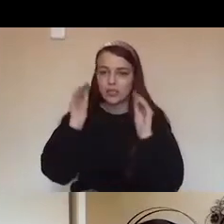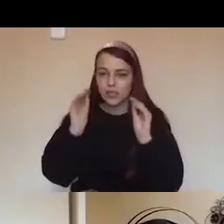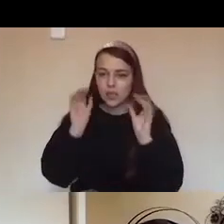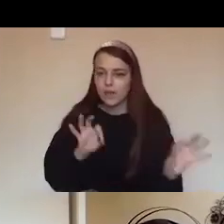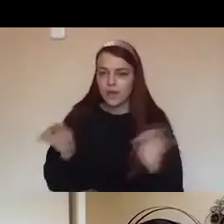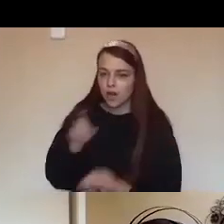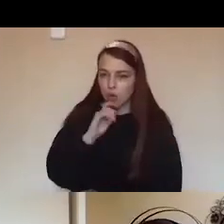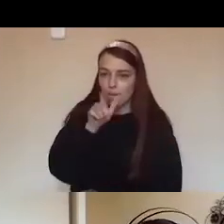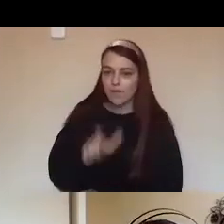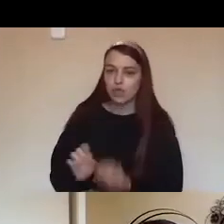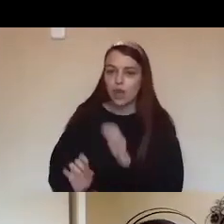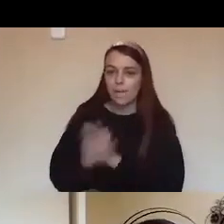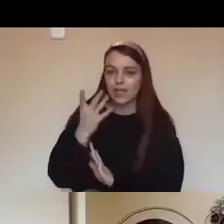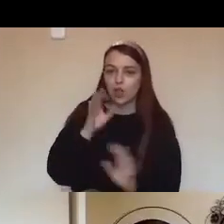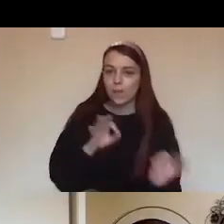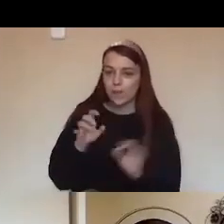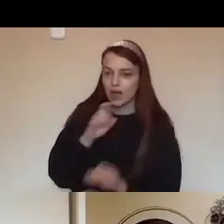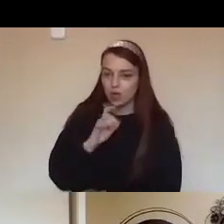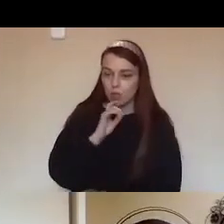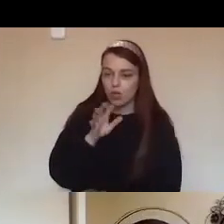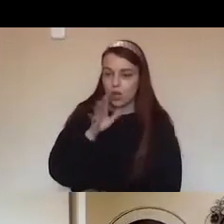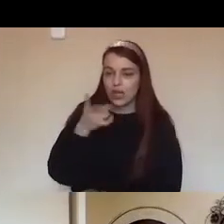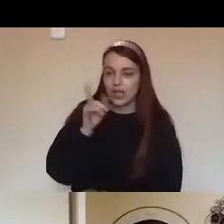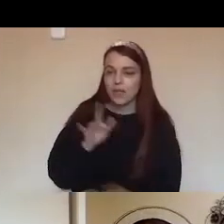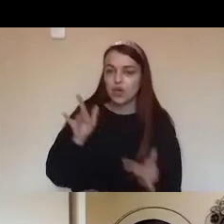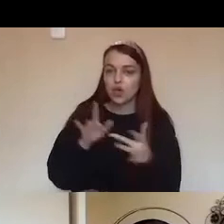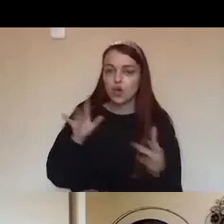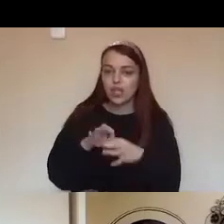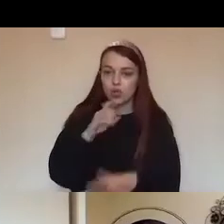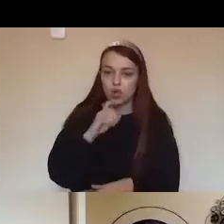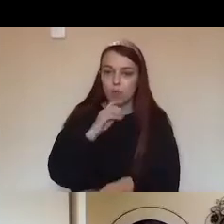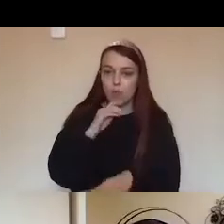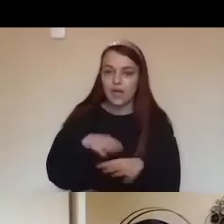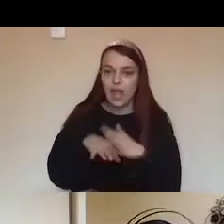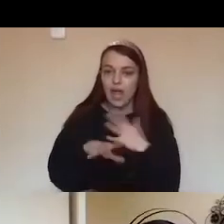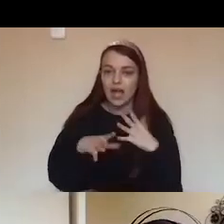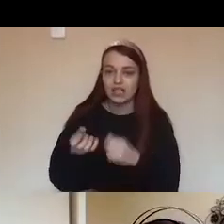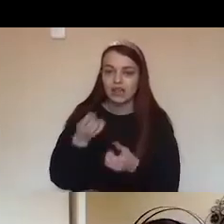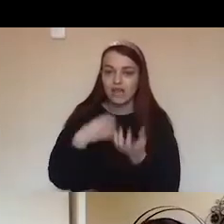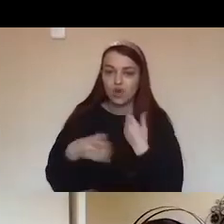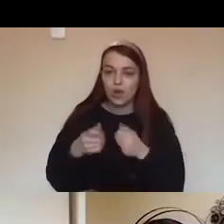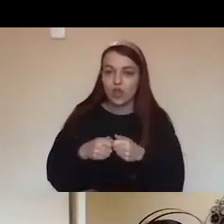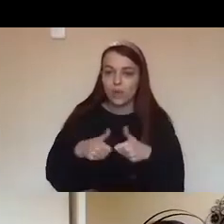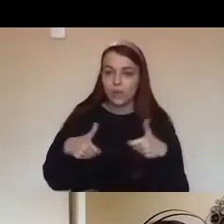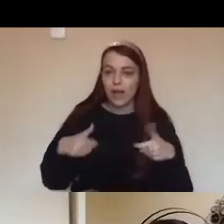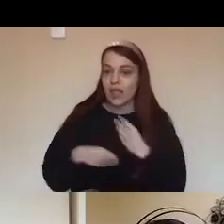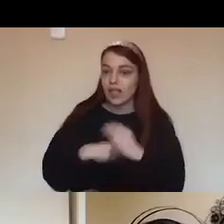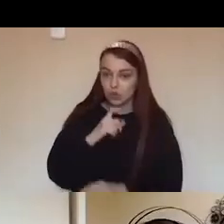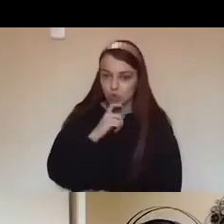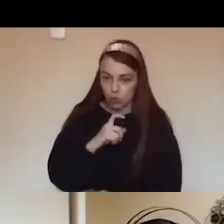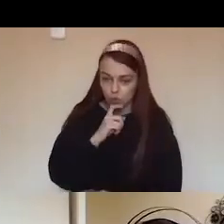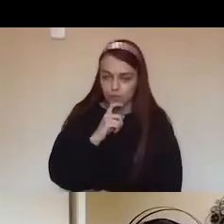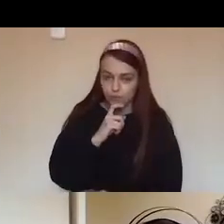emprendedores, y ahora cómo nos vamos conectando también y vamos haciendo más accesible la información. Y asociado a esto, también